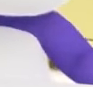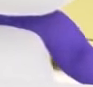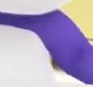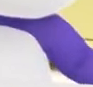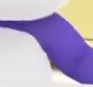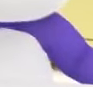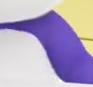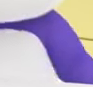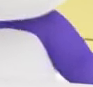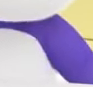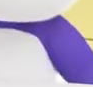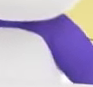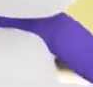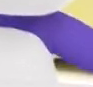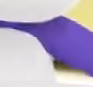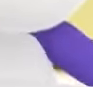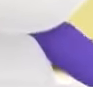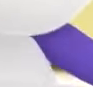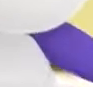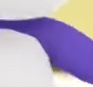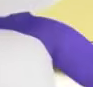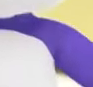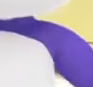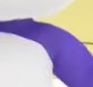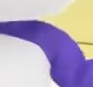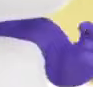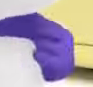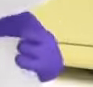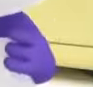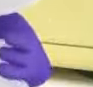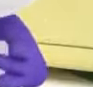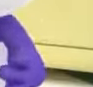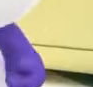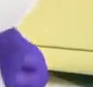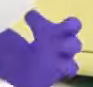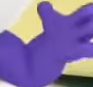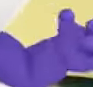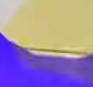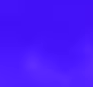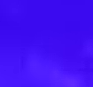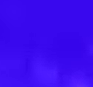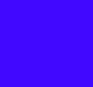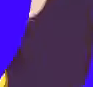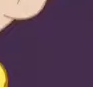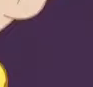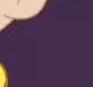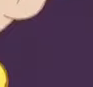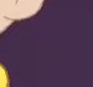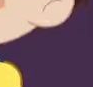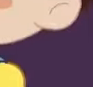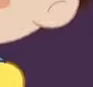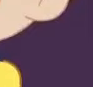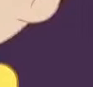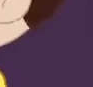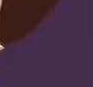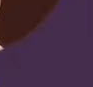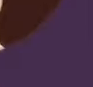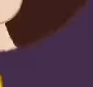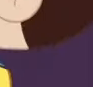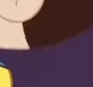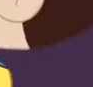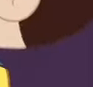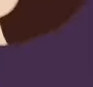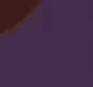¿eh? Ya sé. Oh, muy bien, ¿qué comemos? Lo que me gusta comer siempre. Esta vez no tendré problema.